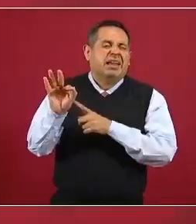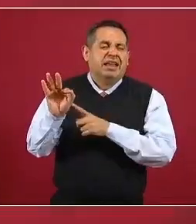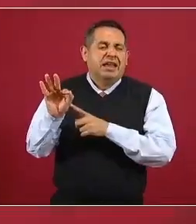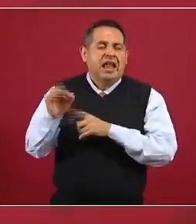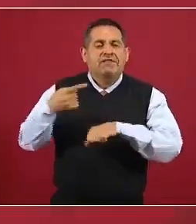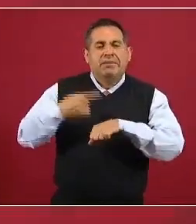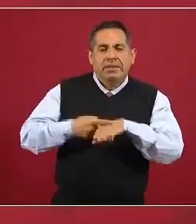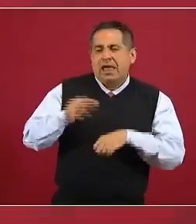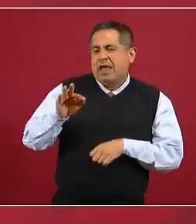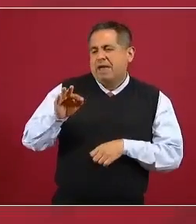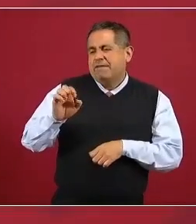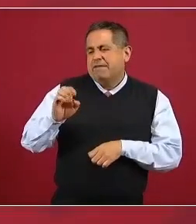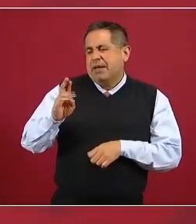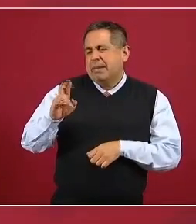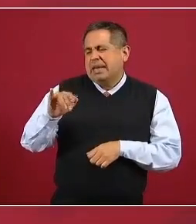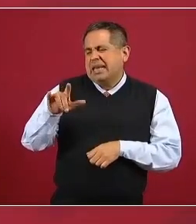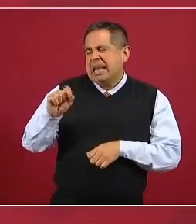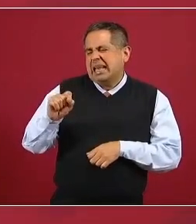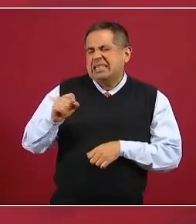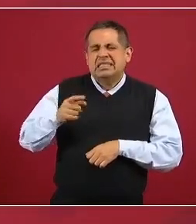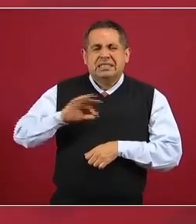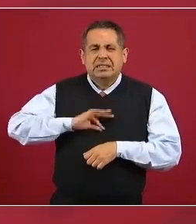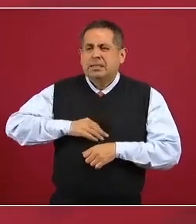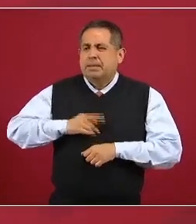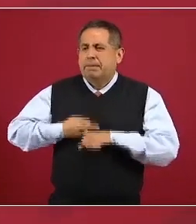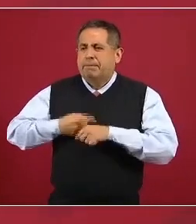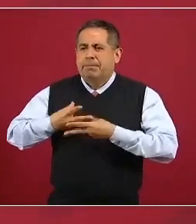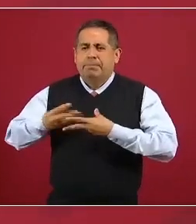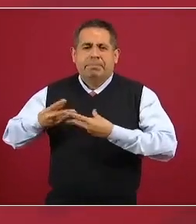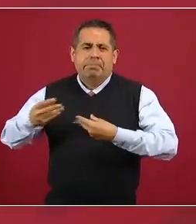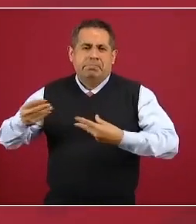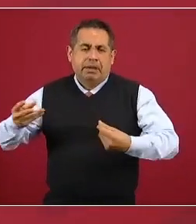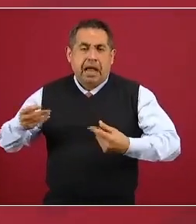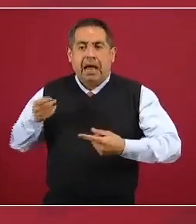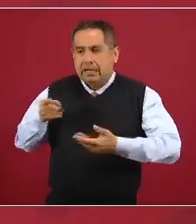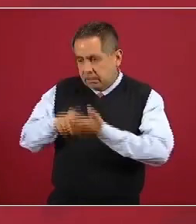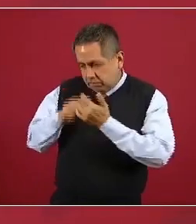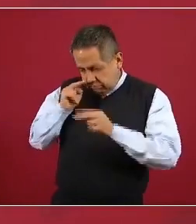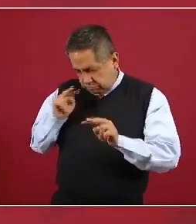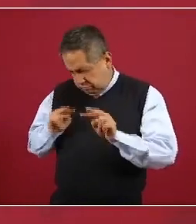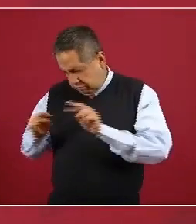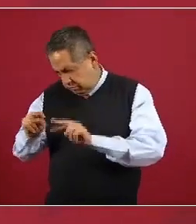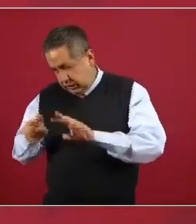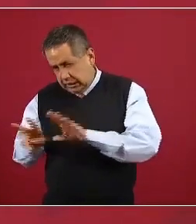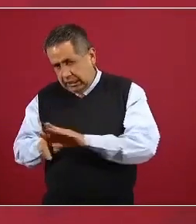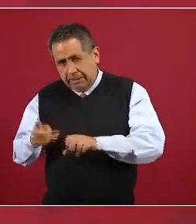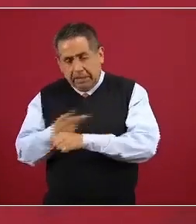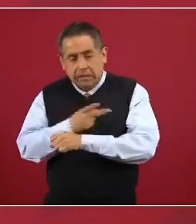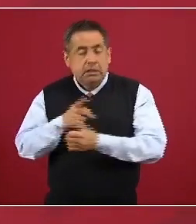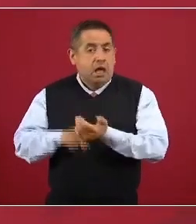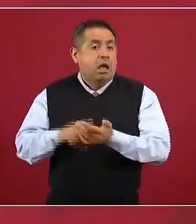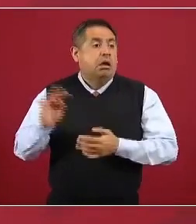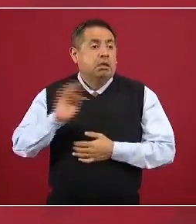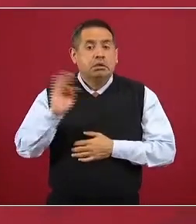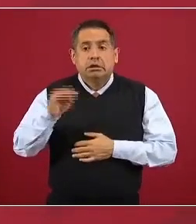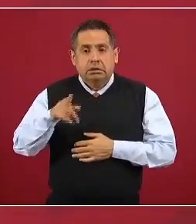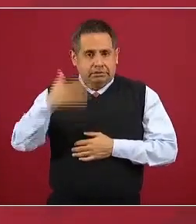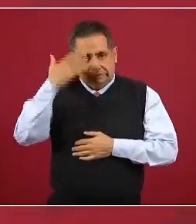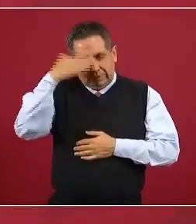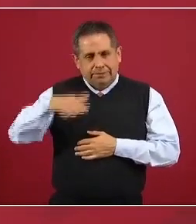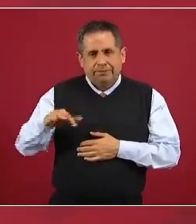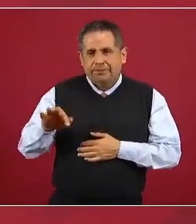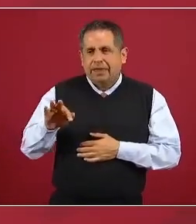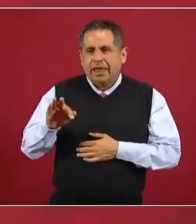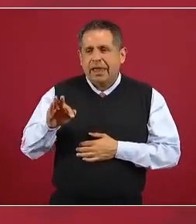febriles exantemáticas. Es también un marco de vigilancia donde están todas aquellas enfermedades que pueden producir, como su nombre lo